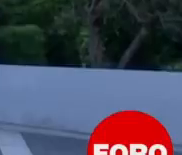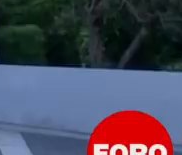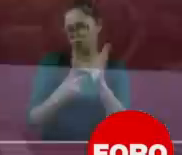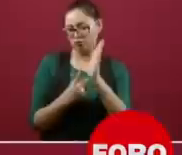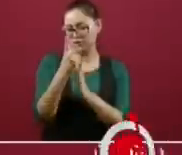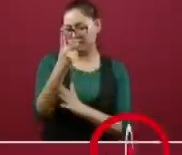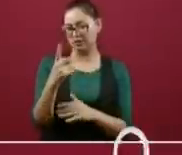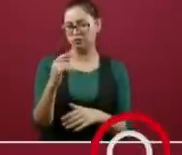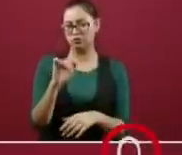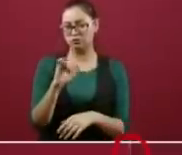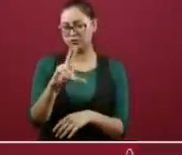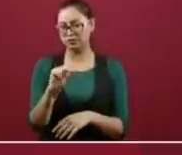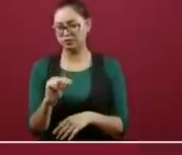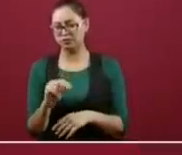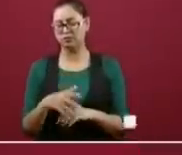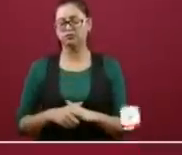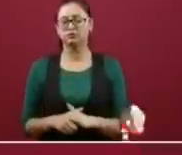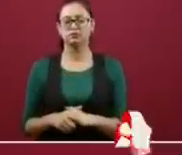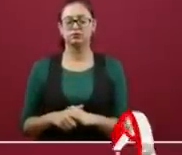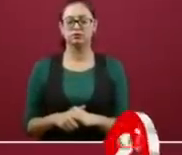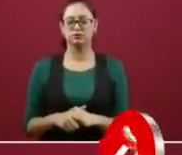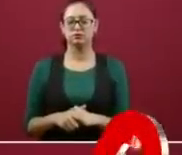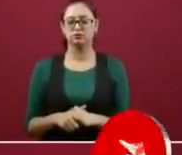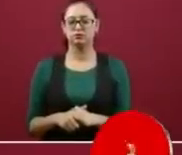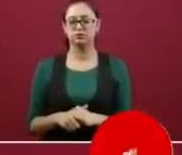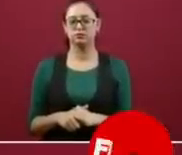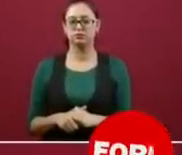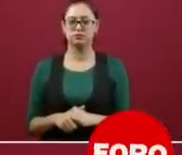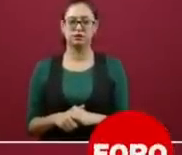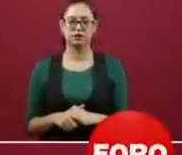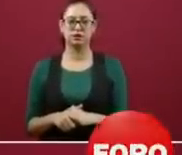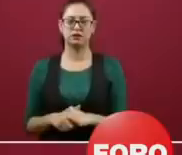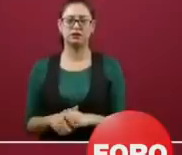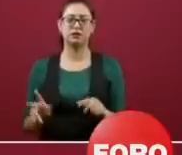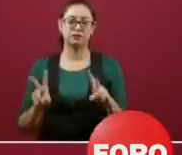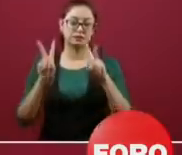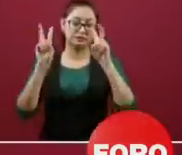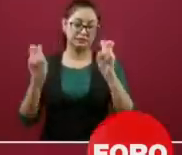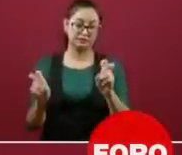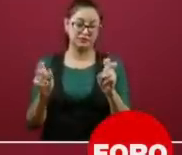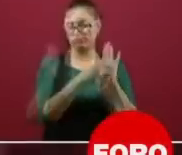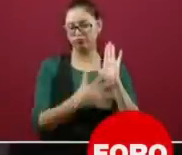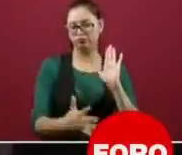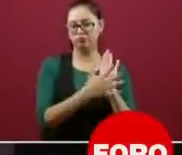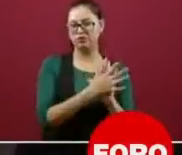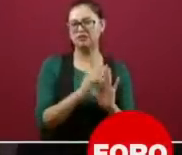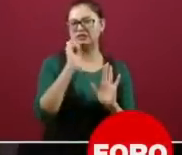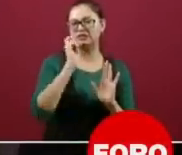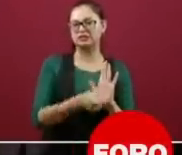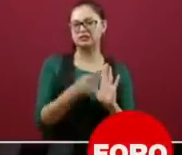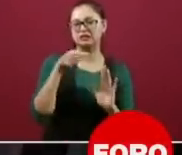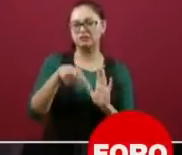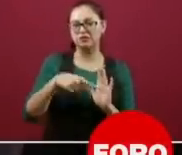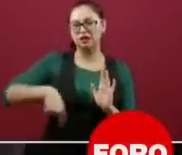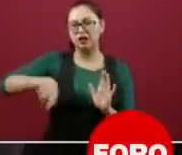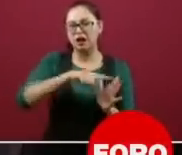Fiscalía Electoral y ante la Fiscalía General por la campaña negra orquestada en el proceso electoral